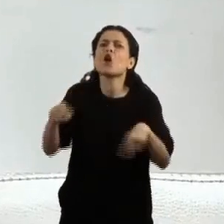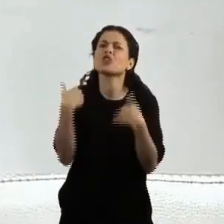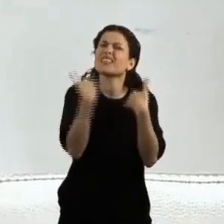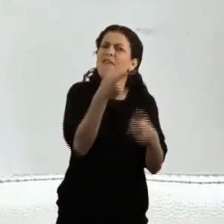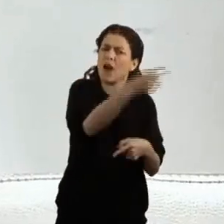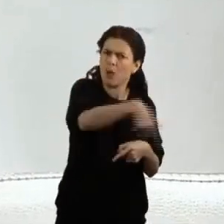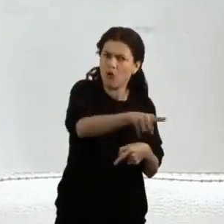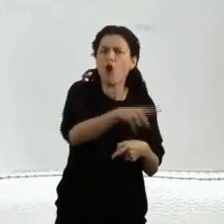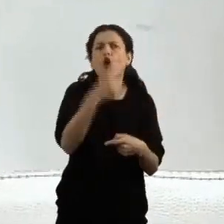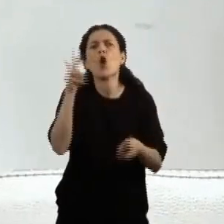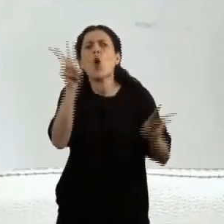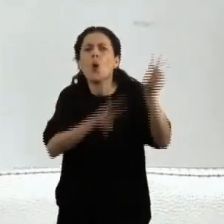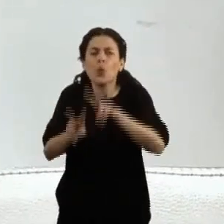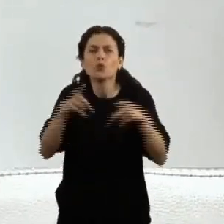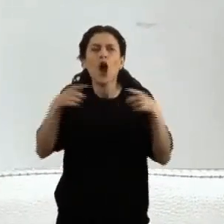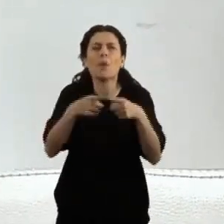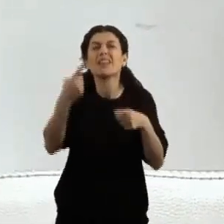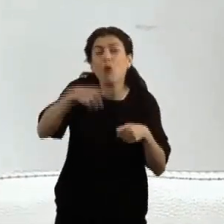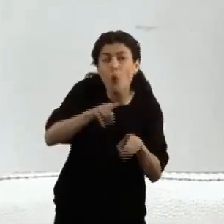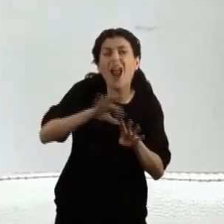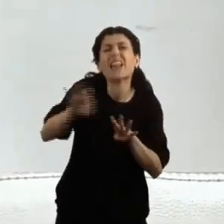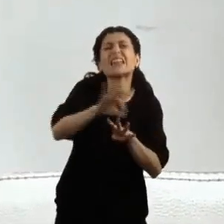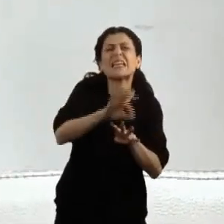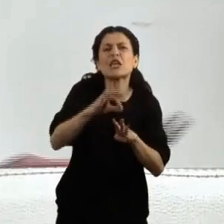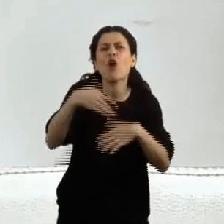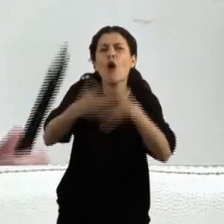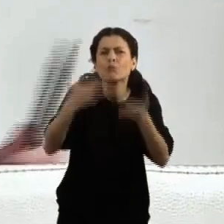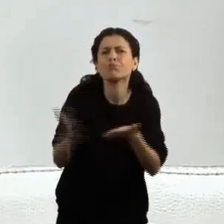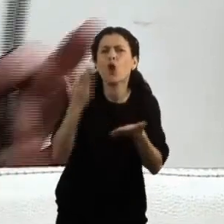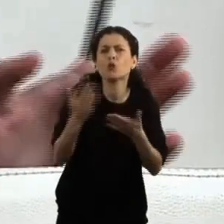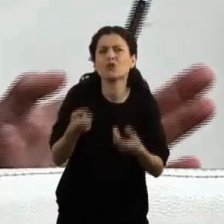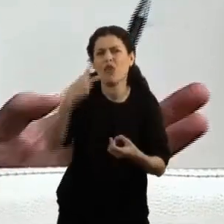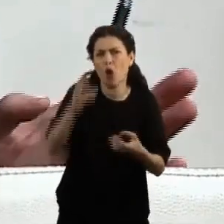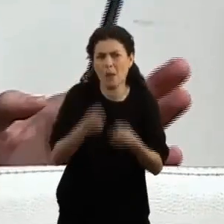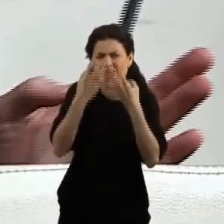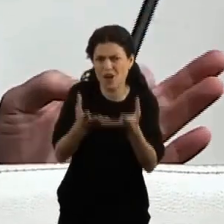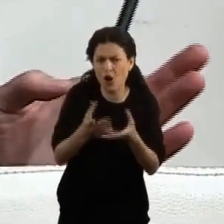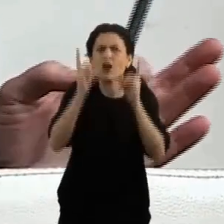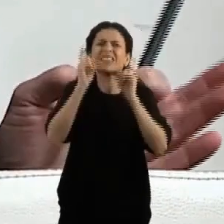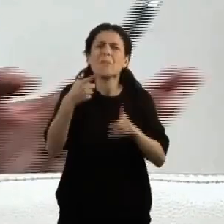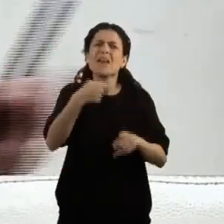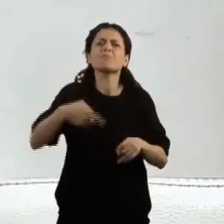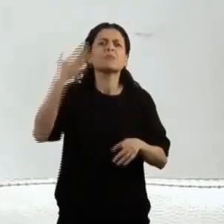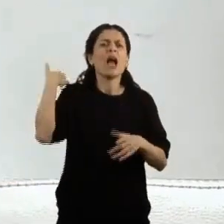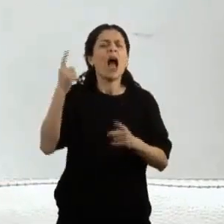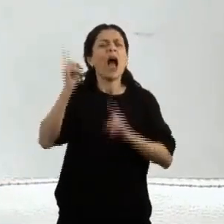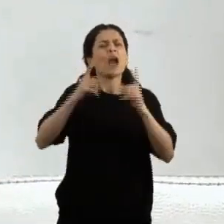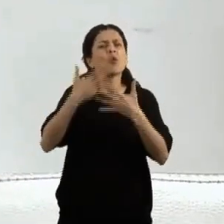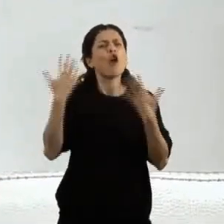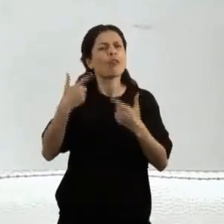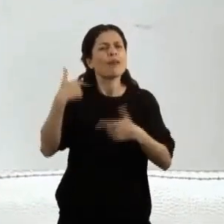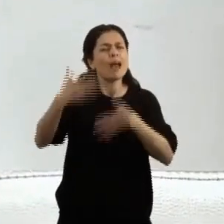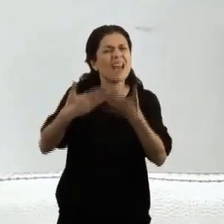de siembra de trigo un poco mejor. Y también hace 15 días circuló que le habían quitado varios de sus colaboradores de